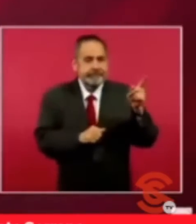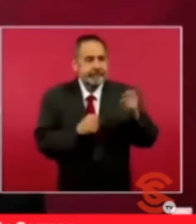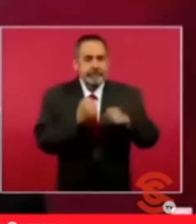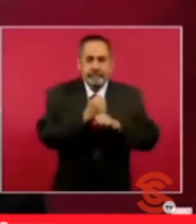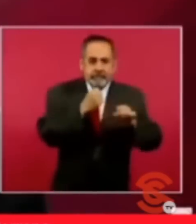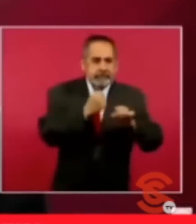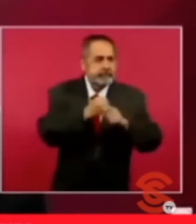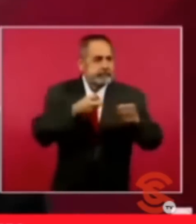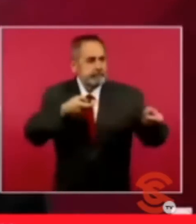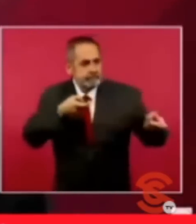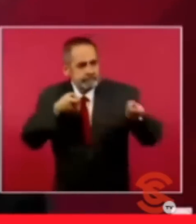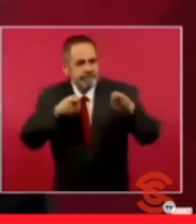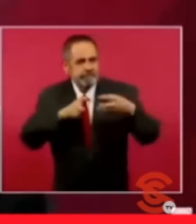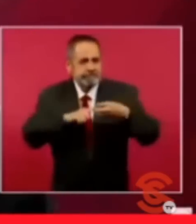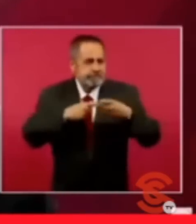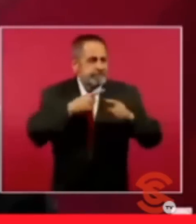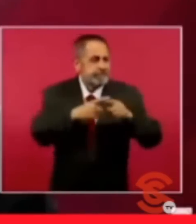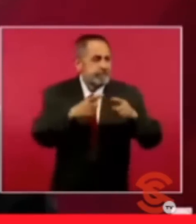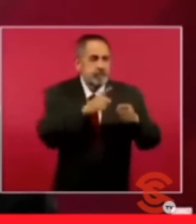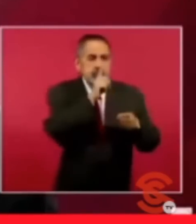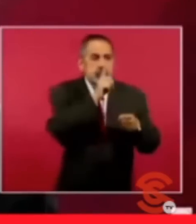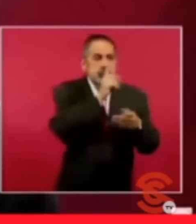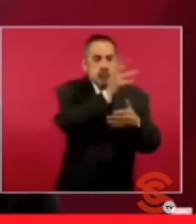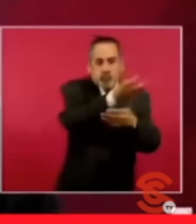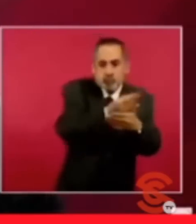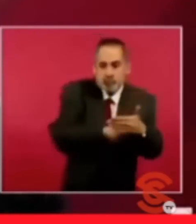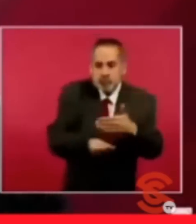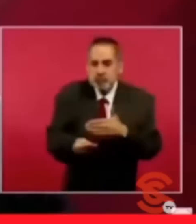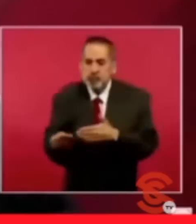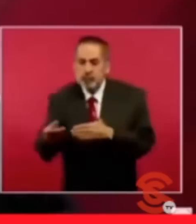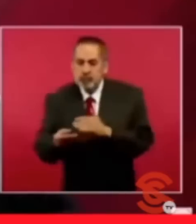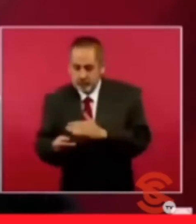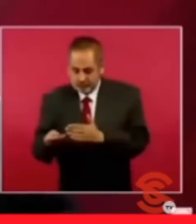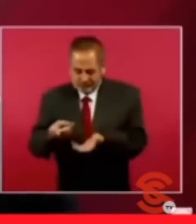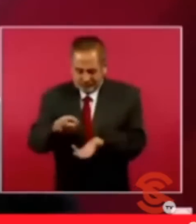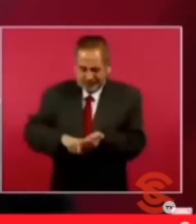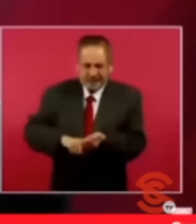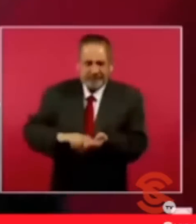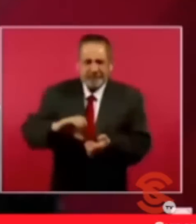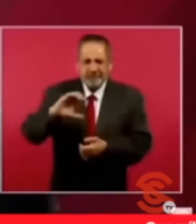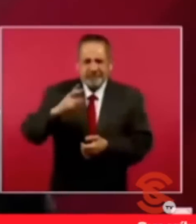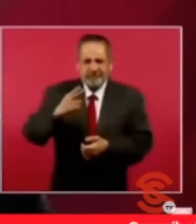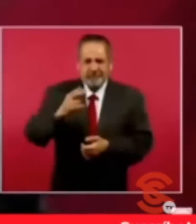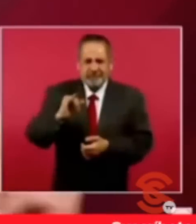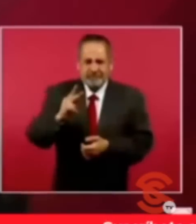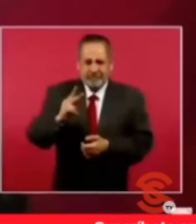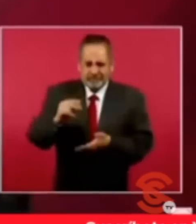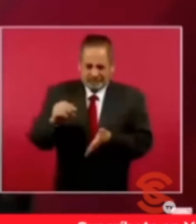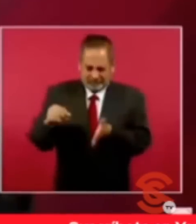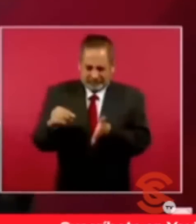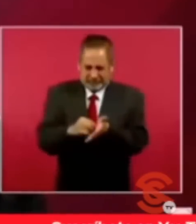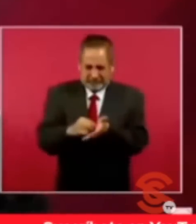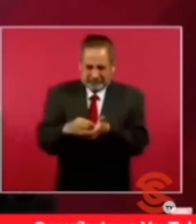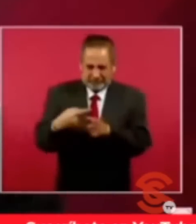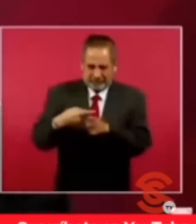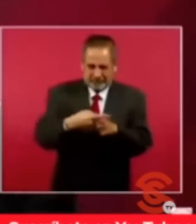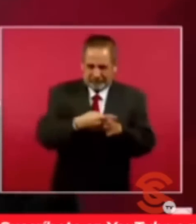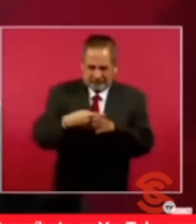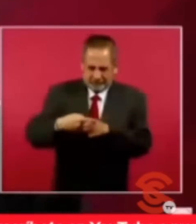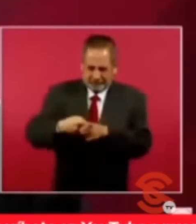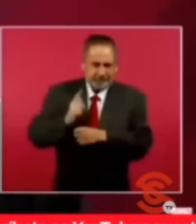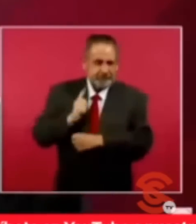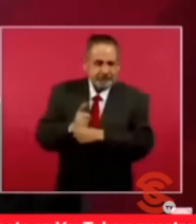entraran armas a territorio nacional. Esas armas iban a tener una especie de chivo localizador y se iban a hacer